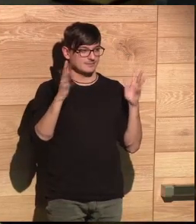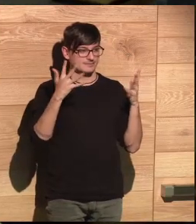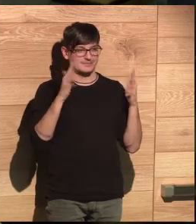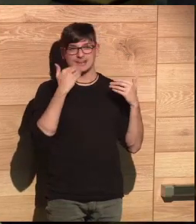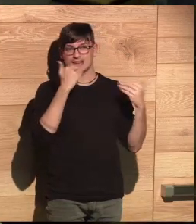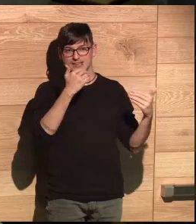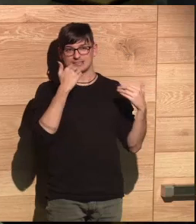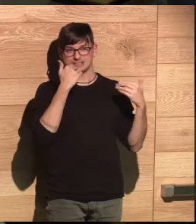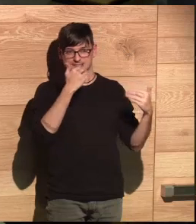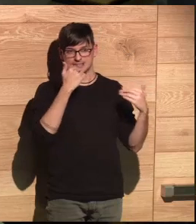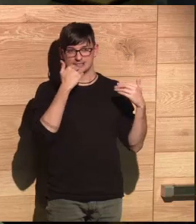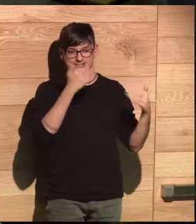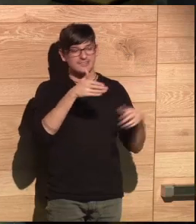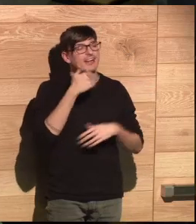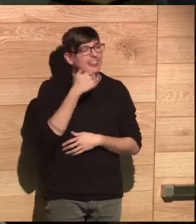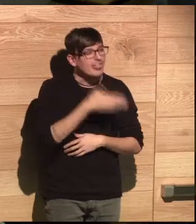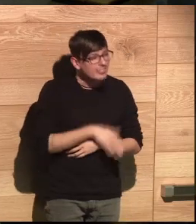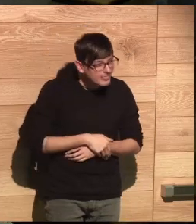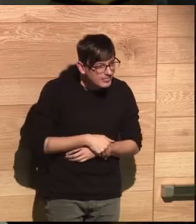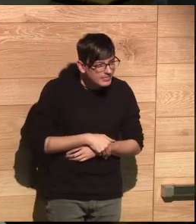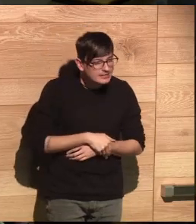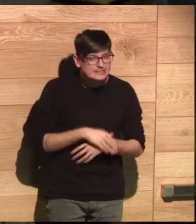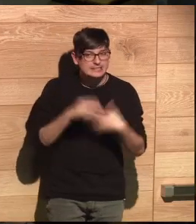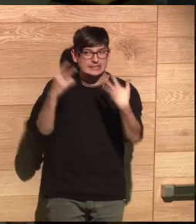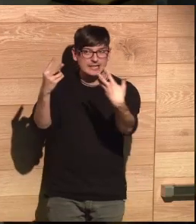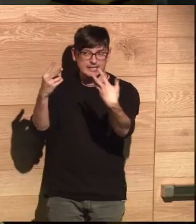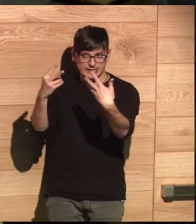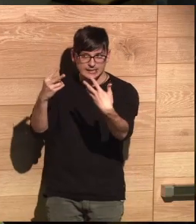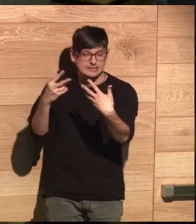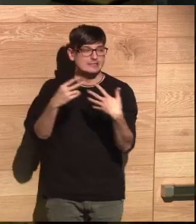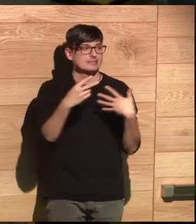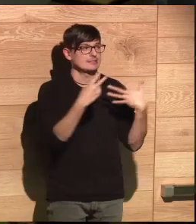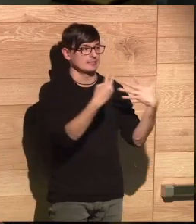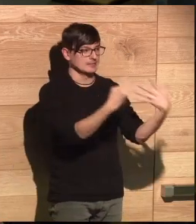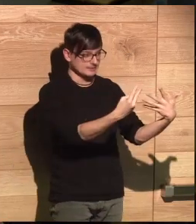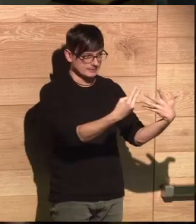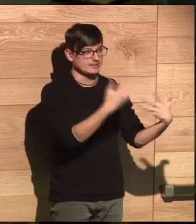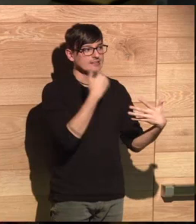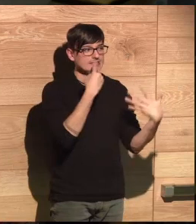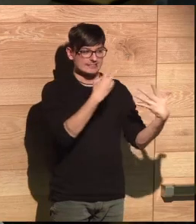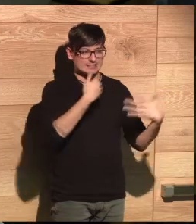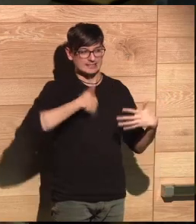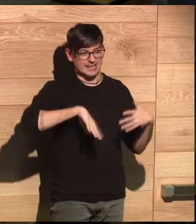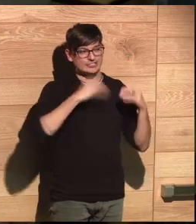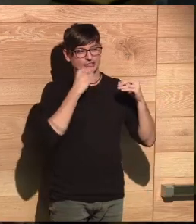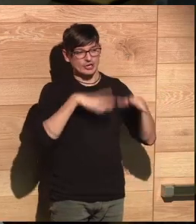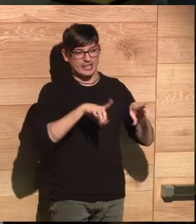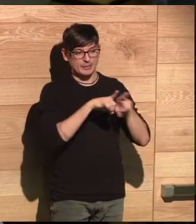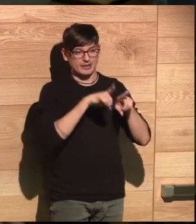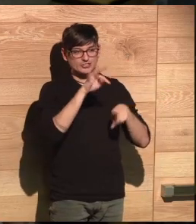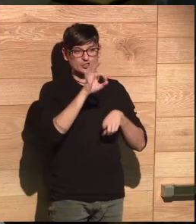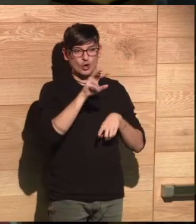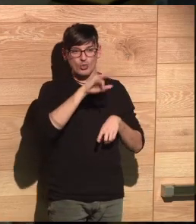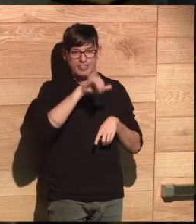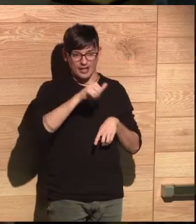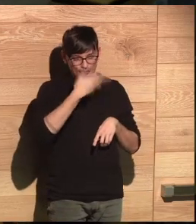Muchas gracias. ¿Cuántos años tienes? 7. 7 años. 7 años y ya conoce la historia de las hermanas Touza.